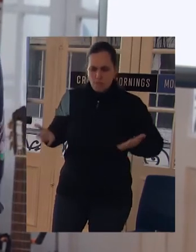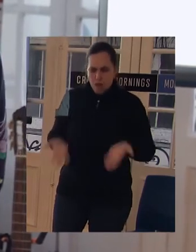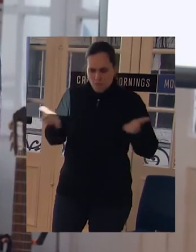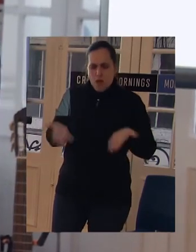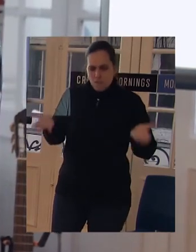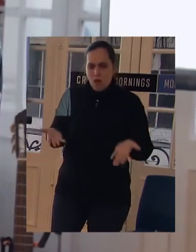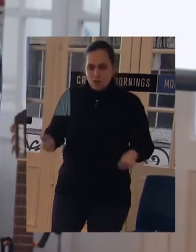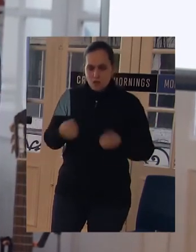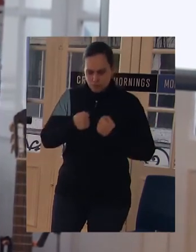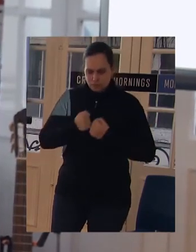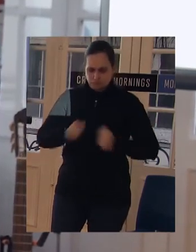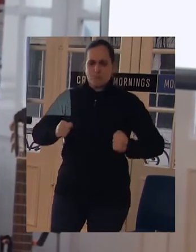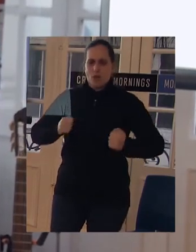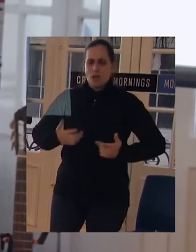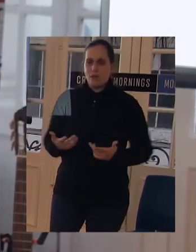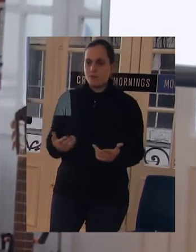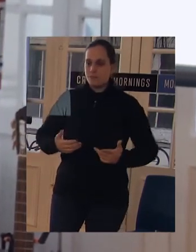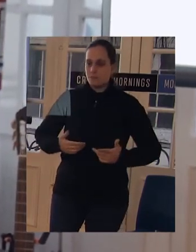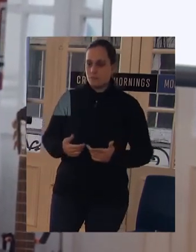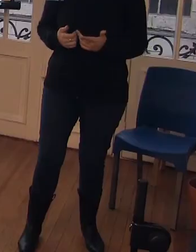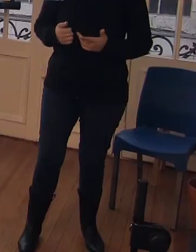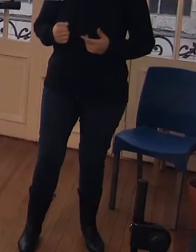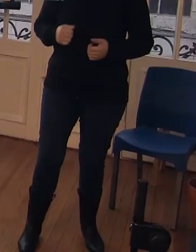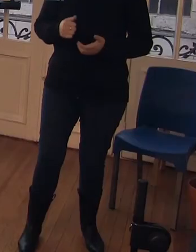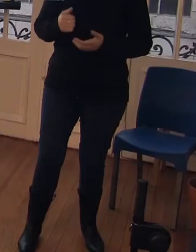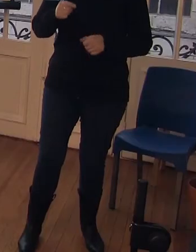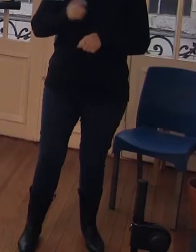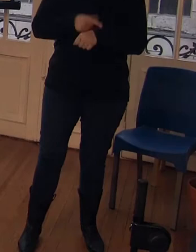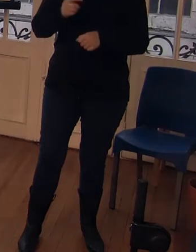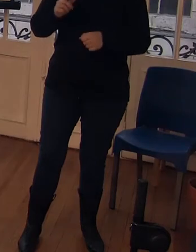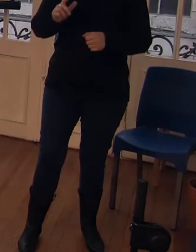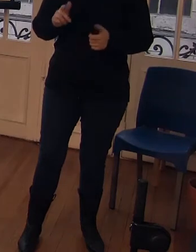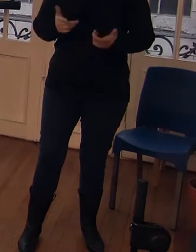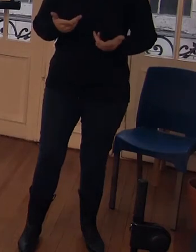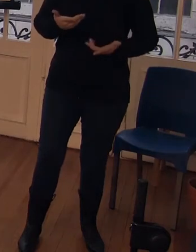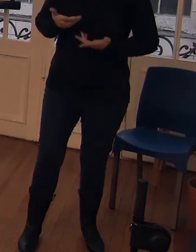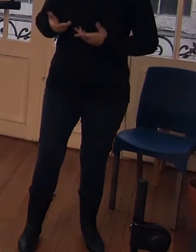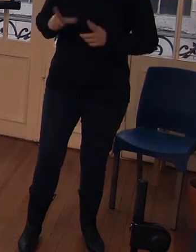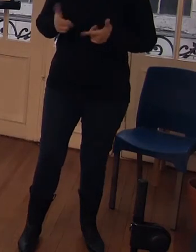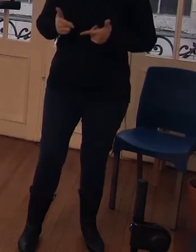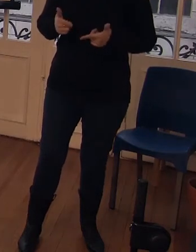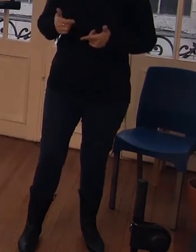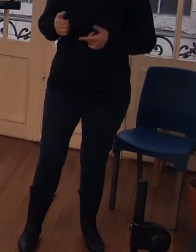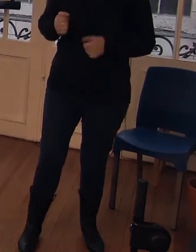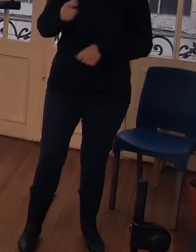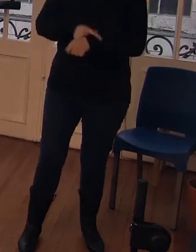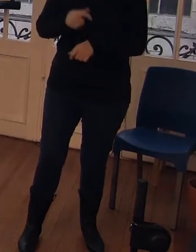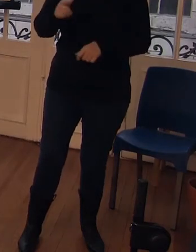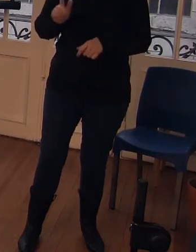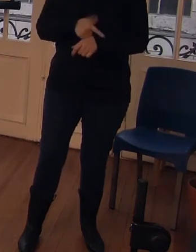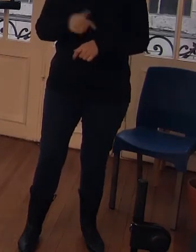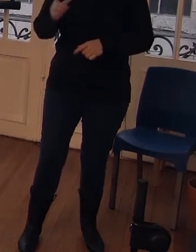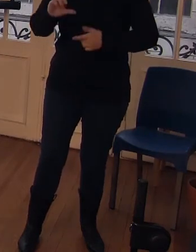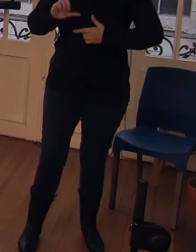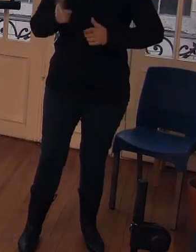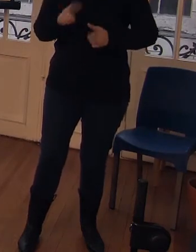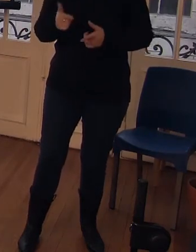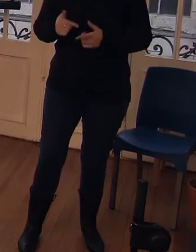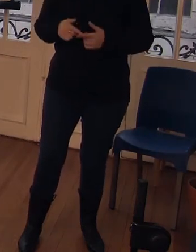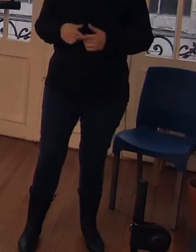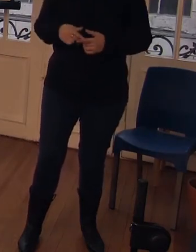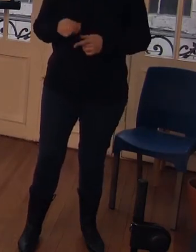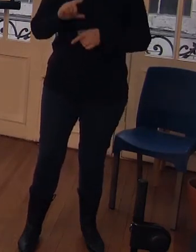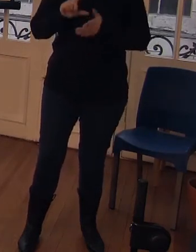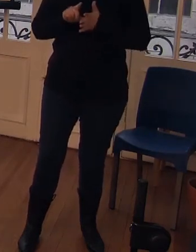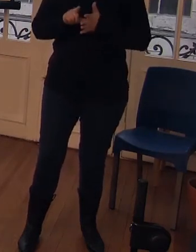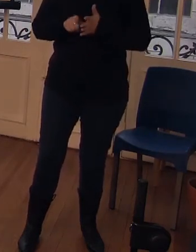podés. No tenía tiempo. Y ahí se complicó. No tenía tiempo, era el mayor problema. O